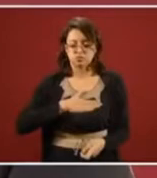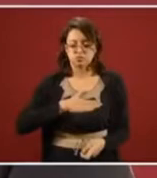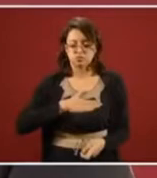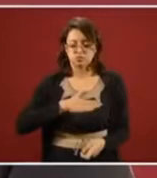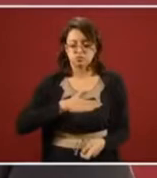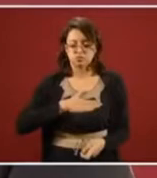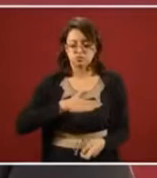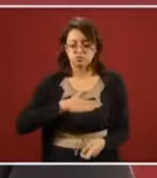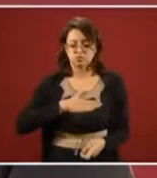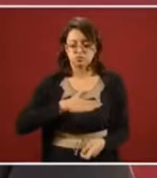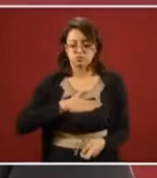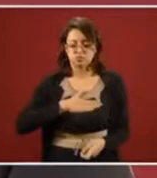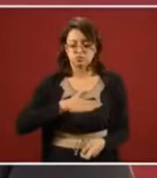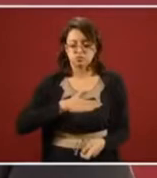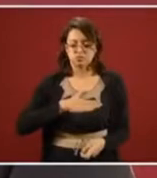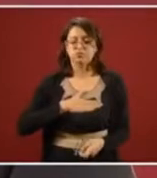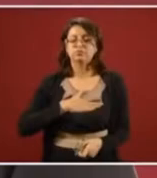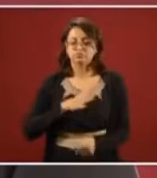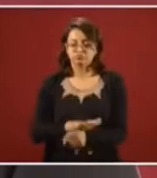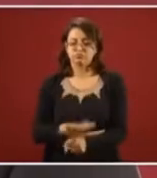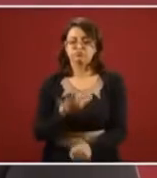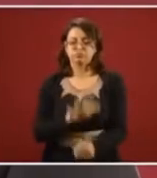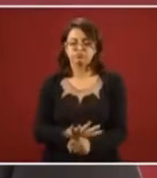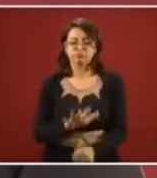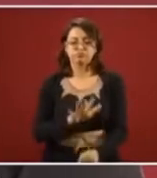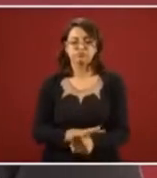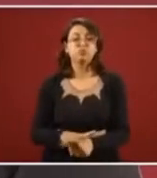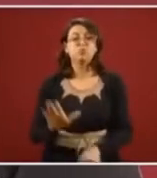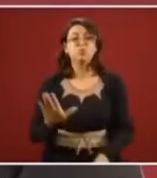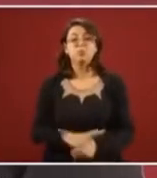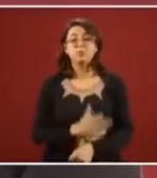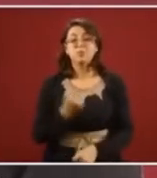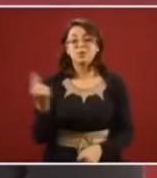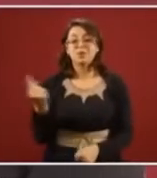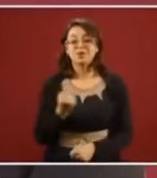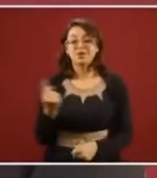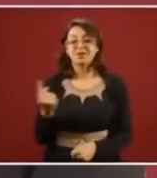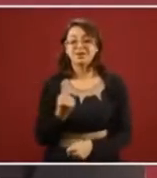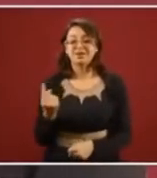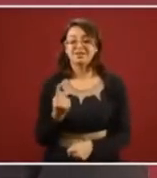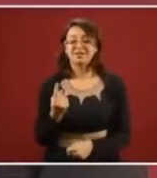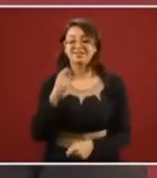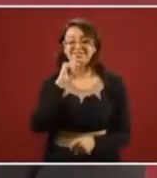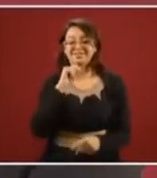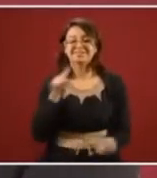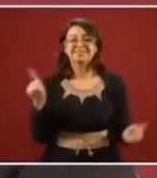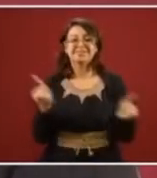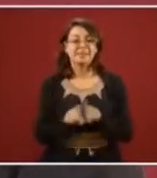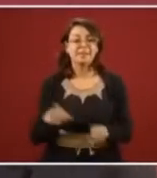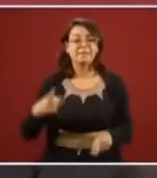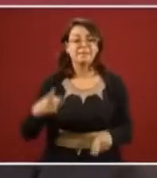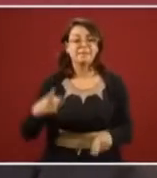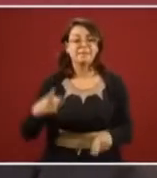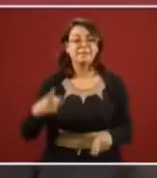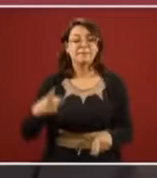979 down porque tenemos también la obligación